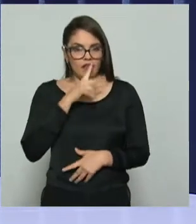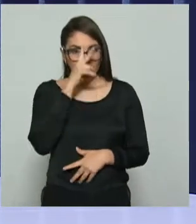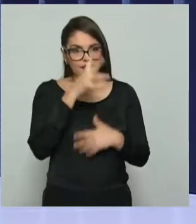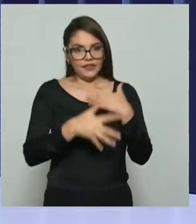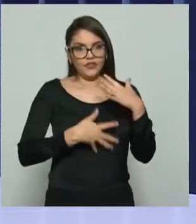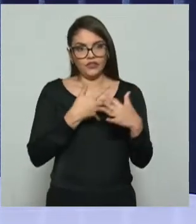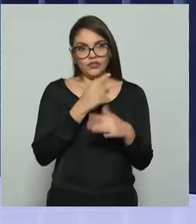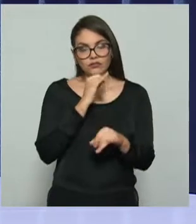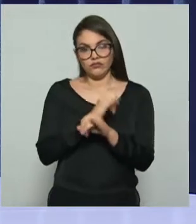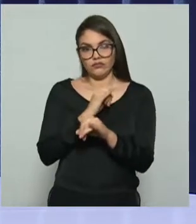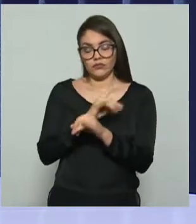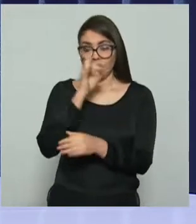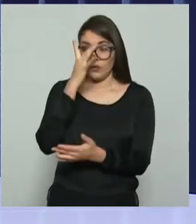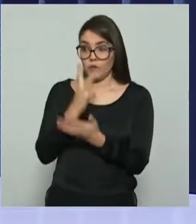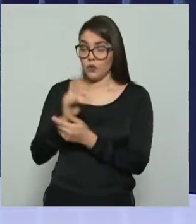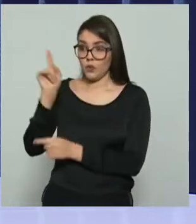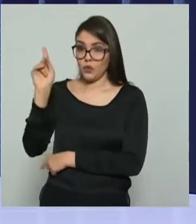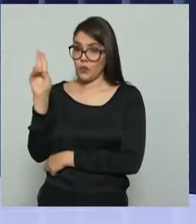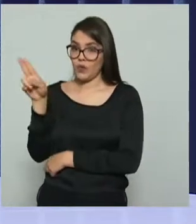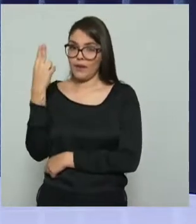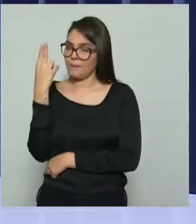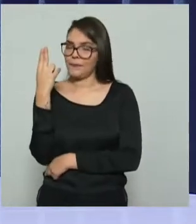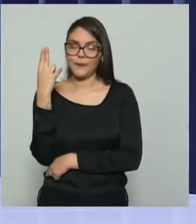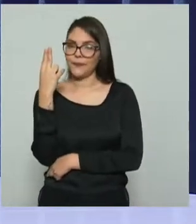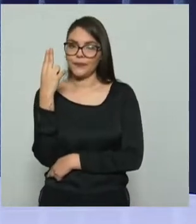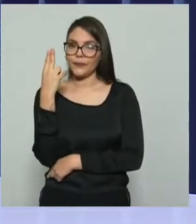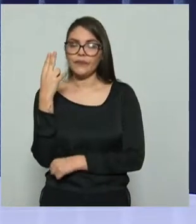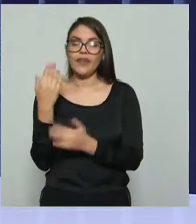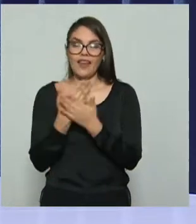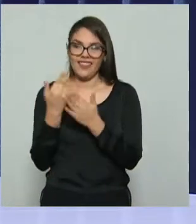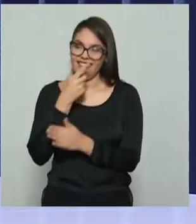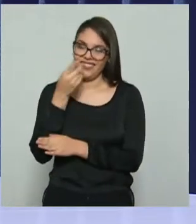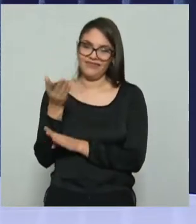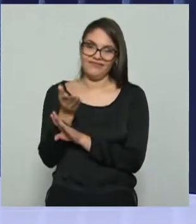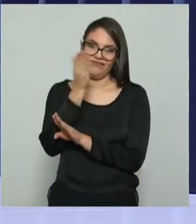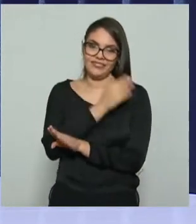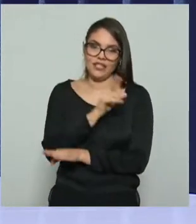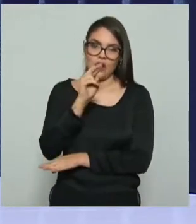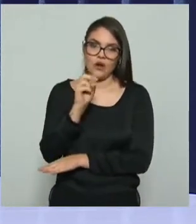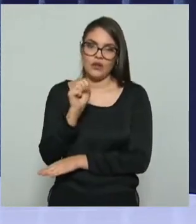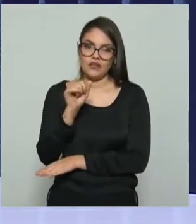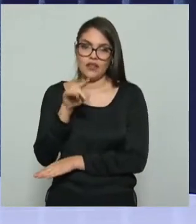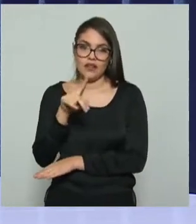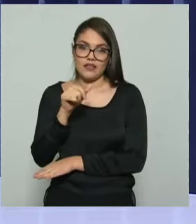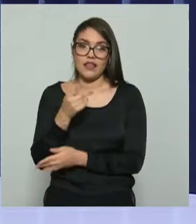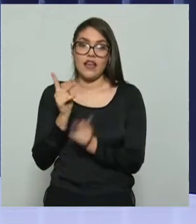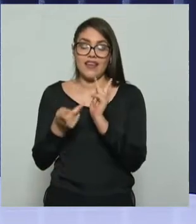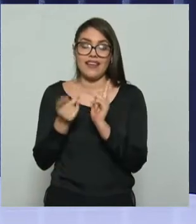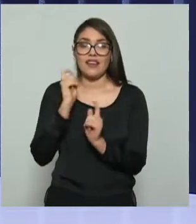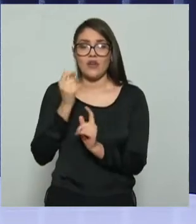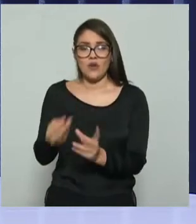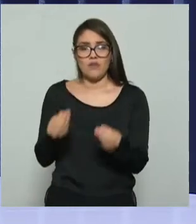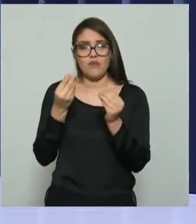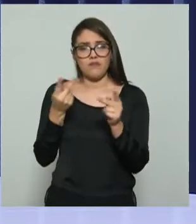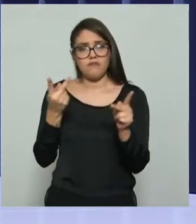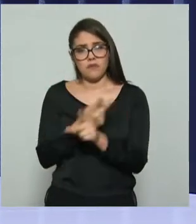digital, no nada más en la Universidad Nacional Autónoma de México. Como ya escuchamos a Rosalinda Pimentel esta mañana, estamos hablando de cientos de